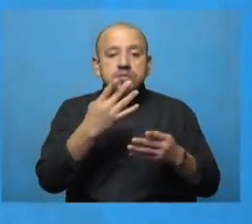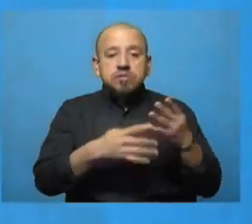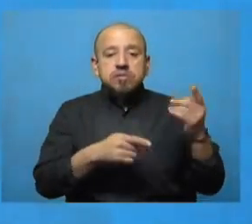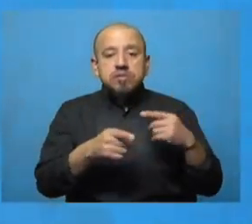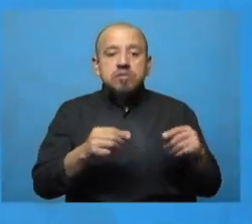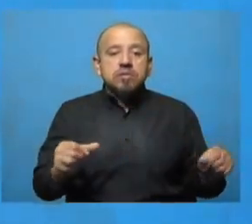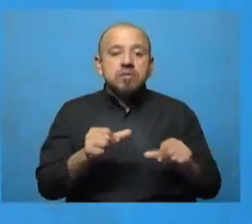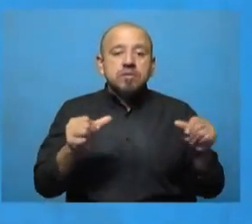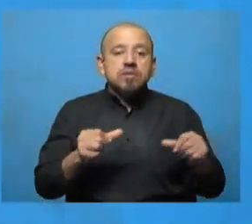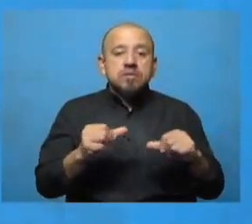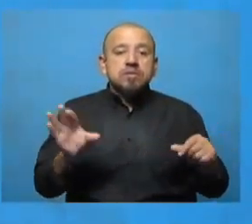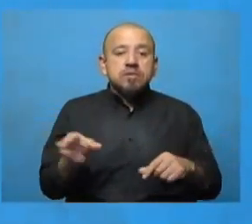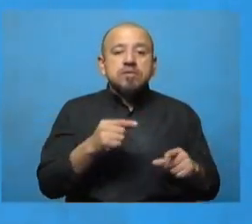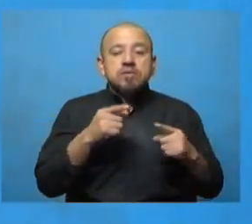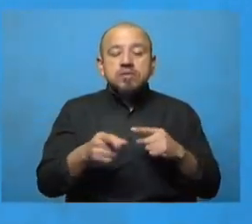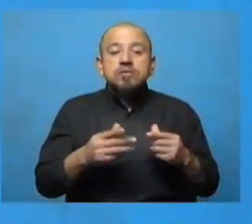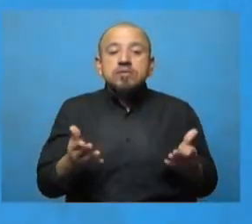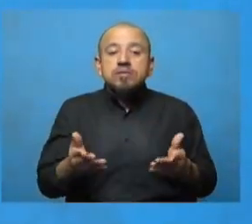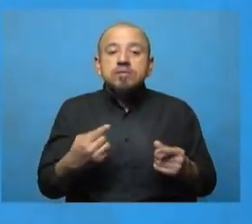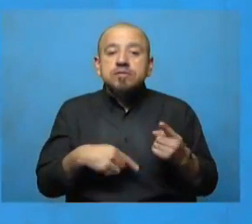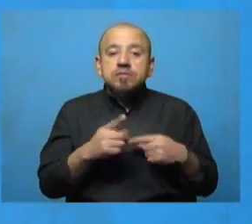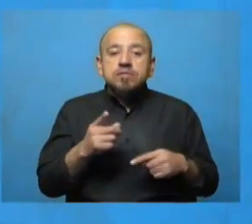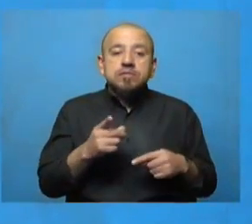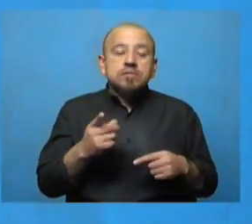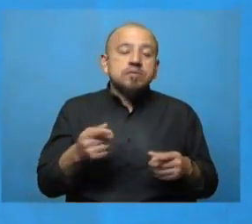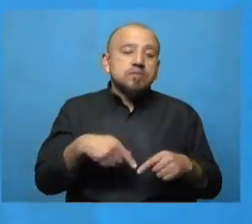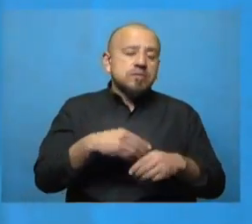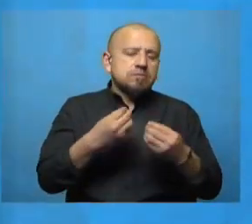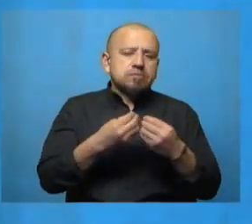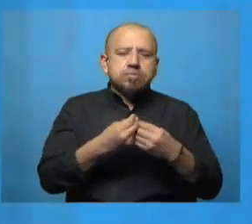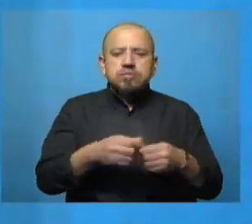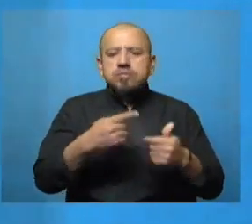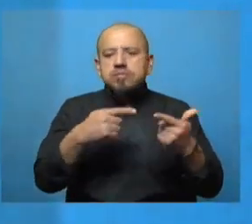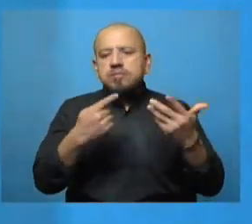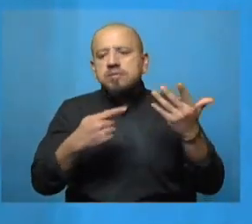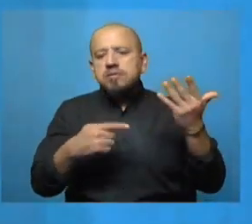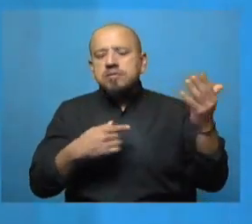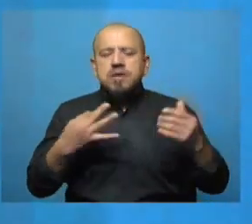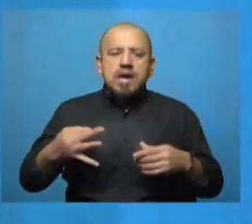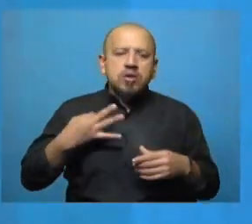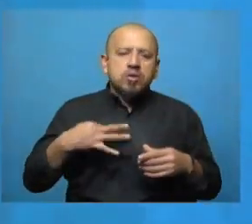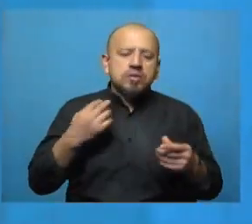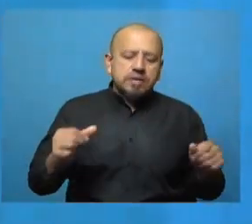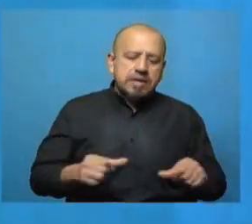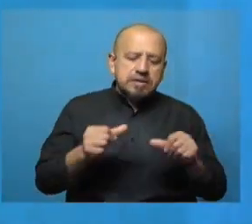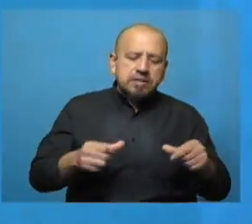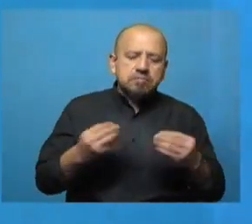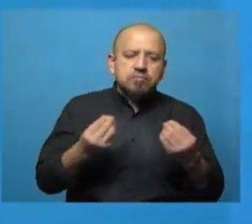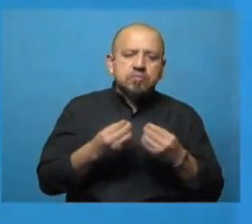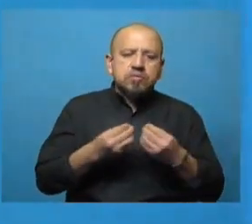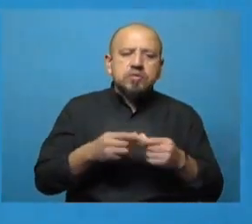todo eso Cómo fue que sucedió todo dentro porque fueron tantas cosas en tantos años que bueno